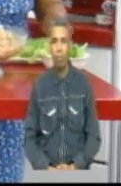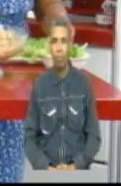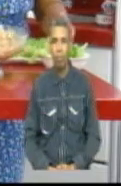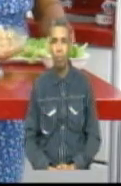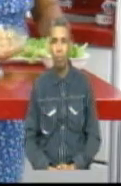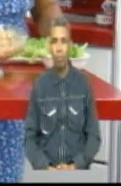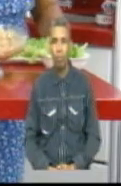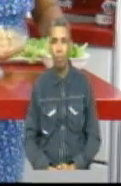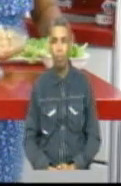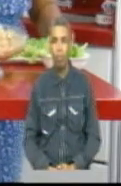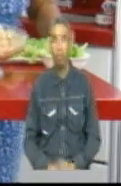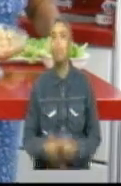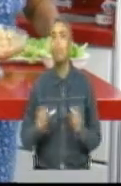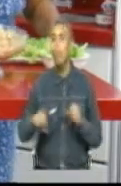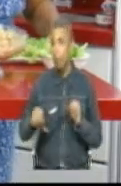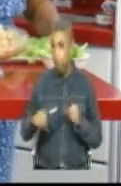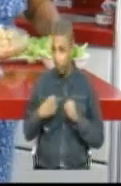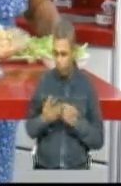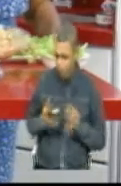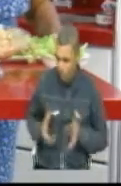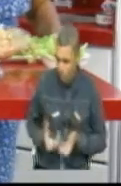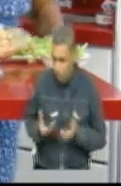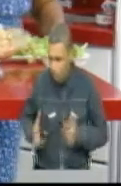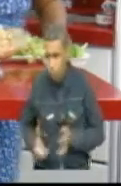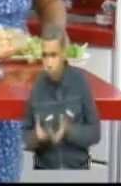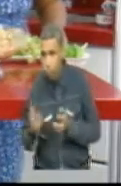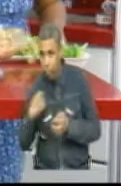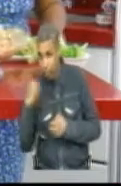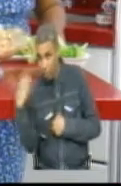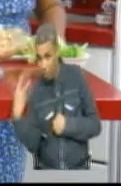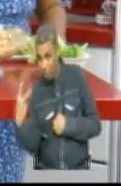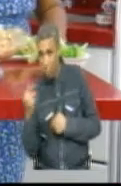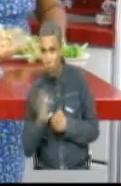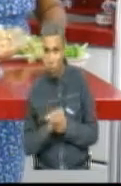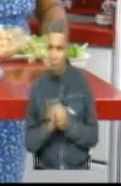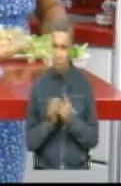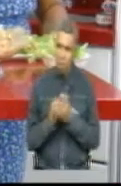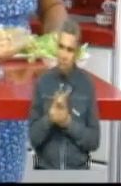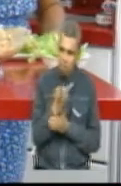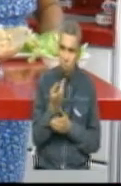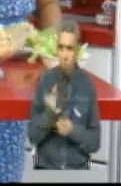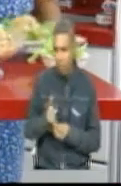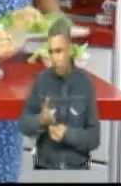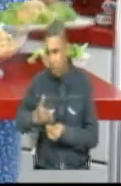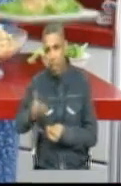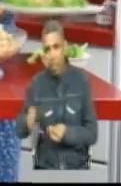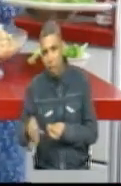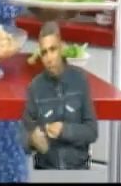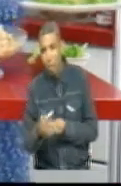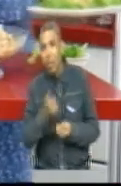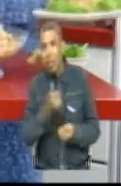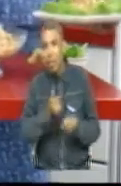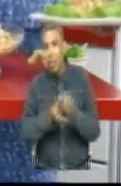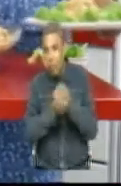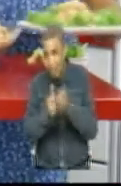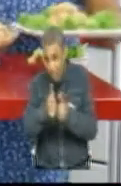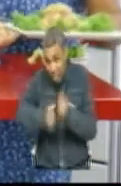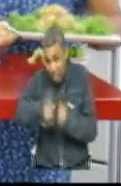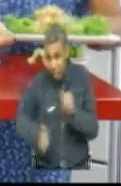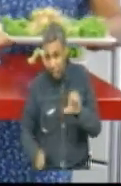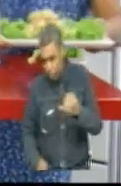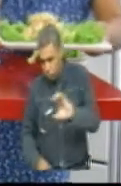mezcla no se dice una con verduras y se una con cebollita el atún la crema y aparte deje